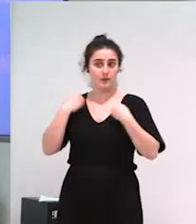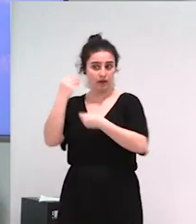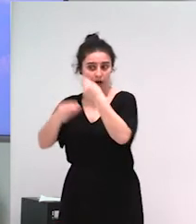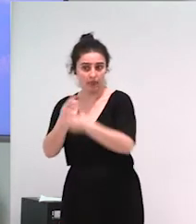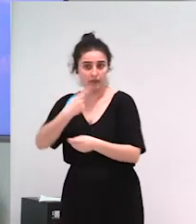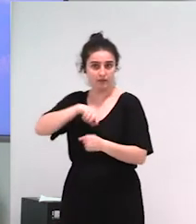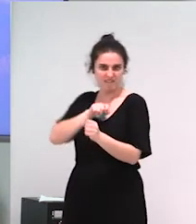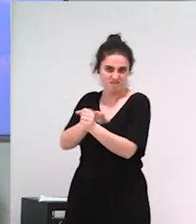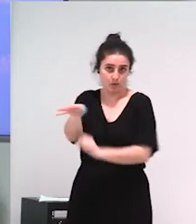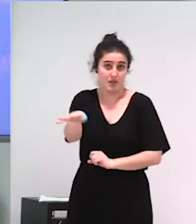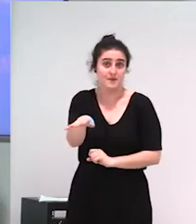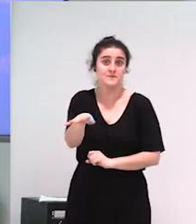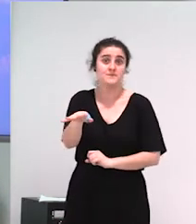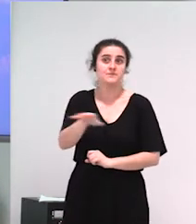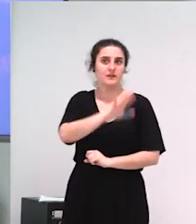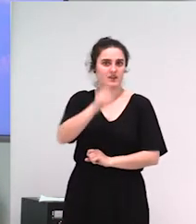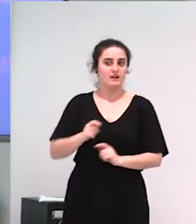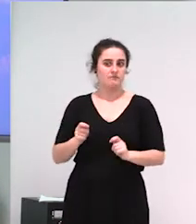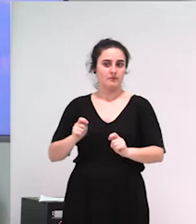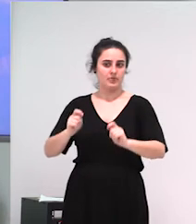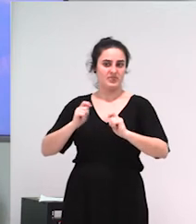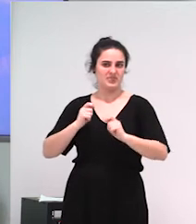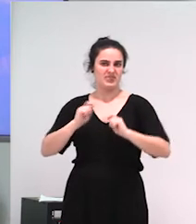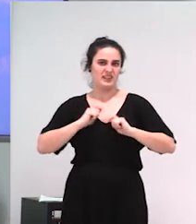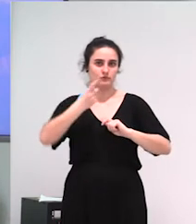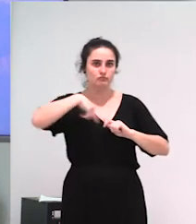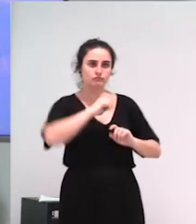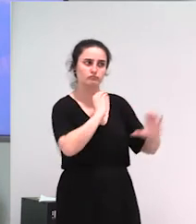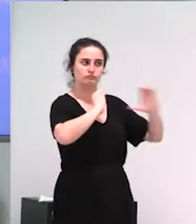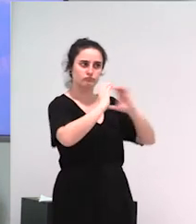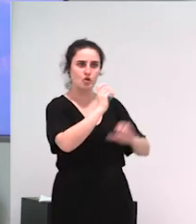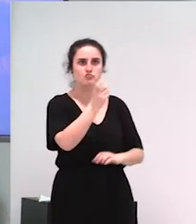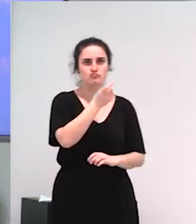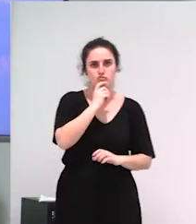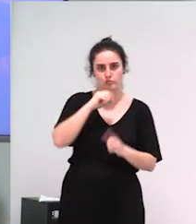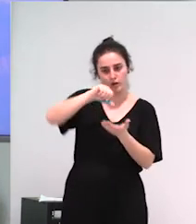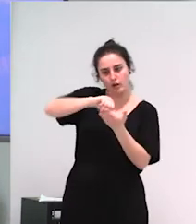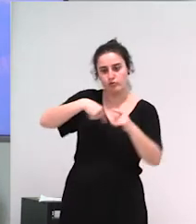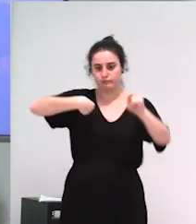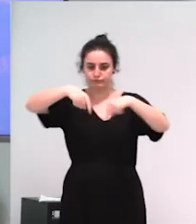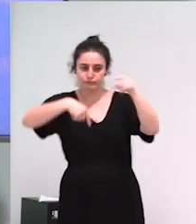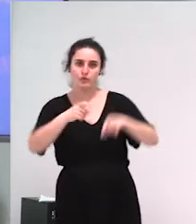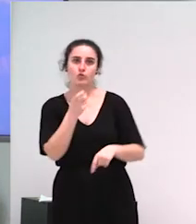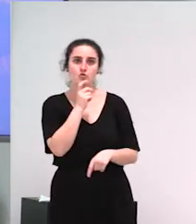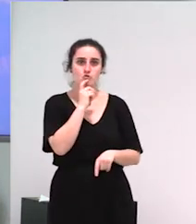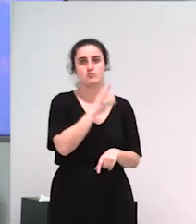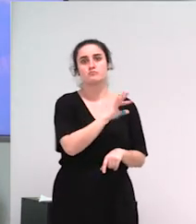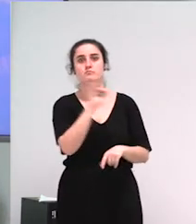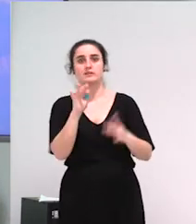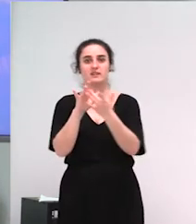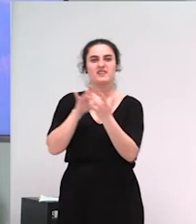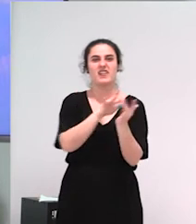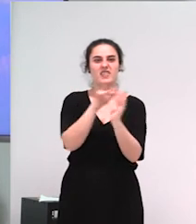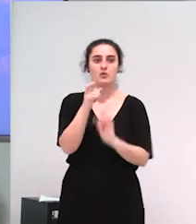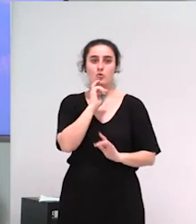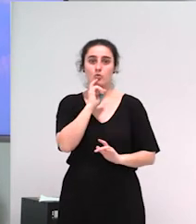un beneficio y que al final rige cómo nos comunicamos, cómo nos movemos por las ciudades y cómo son las relaciones, ya